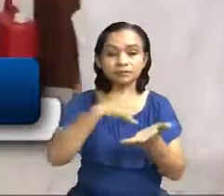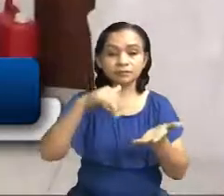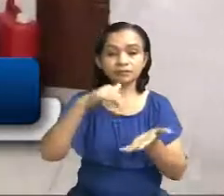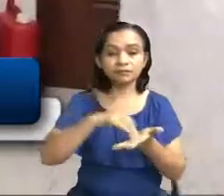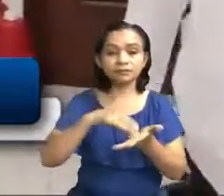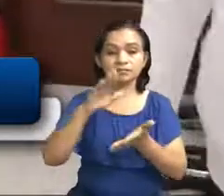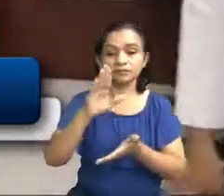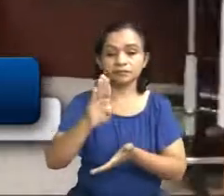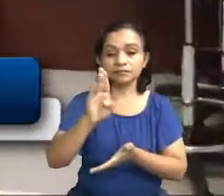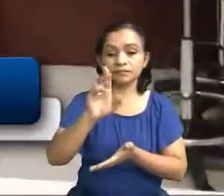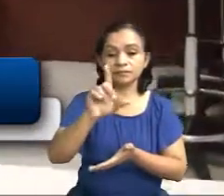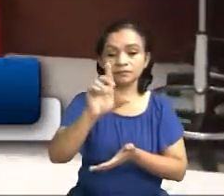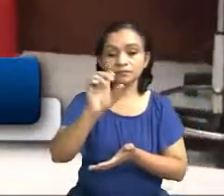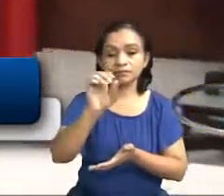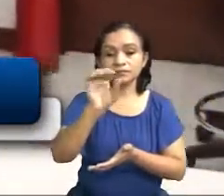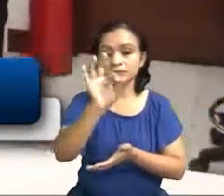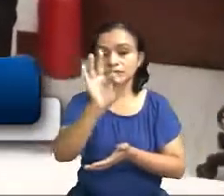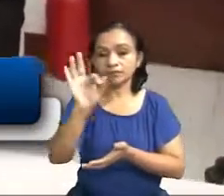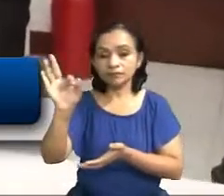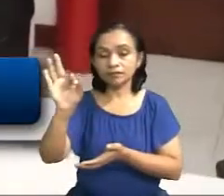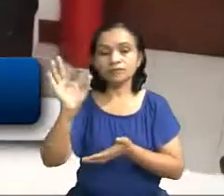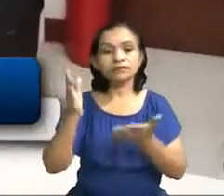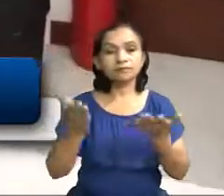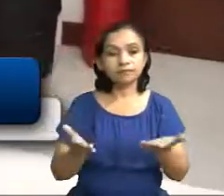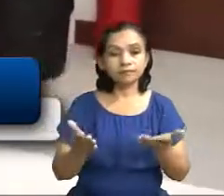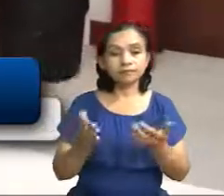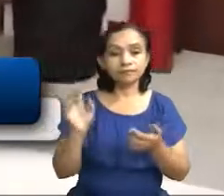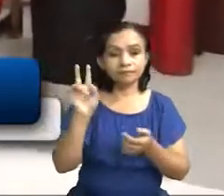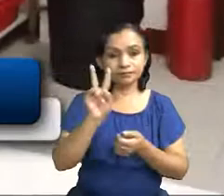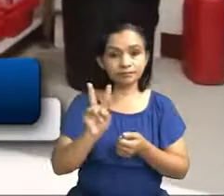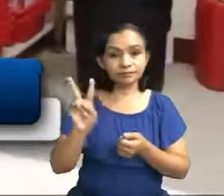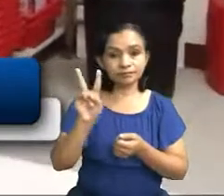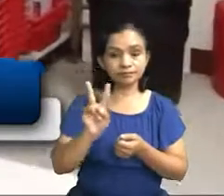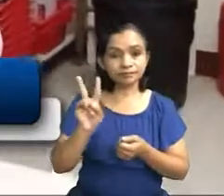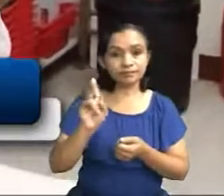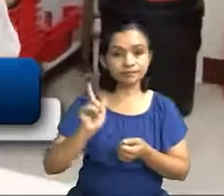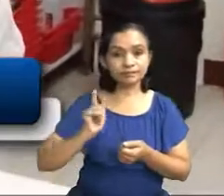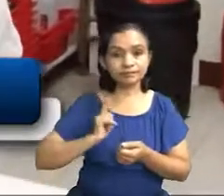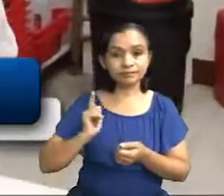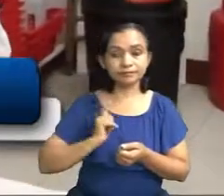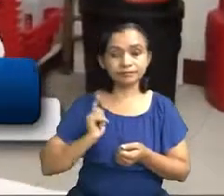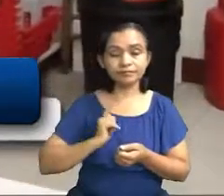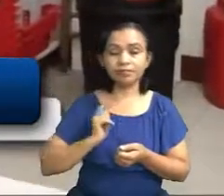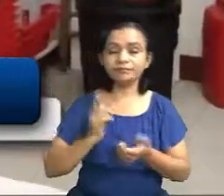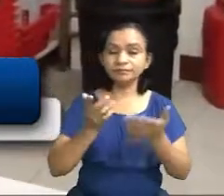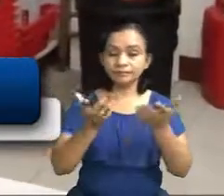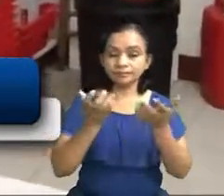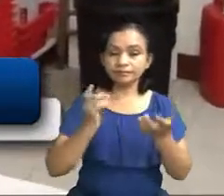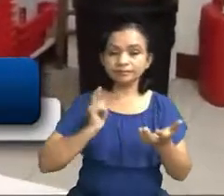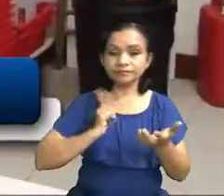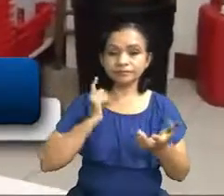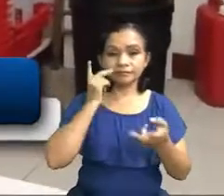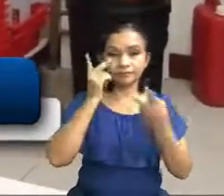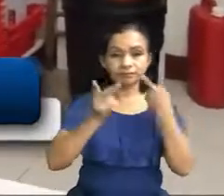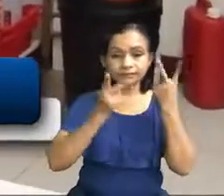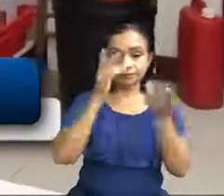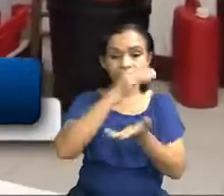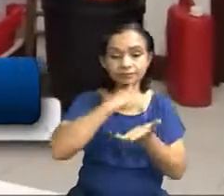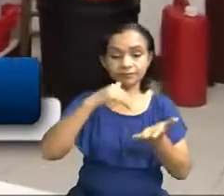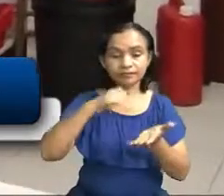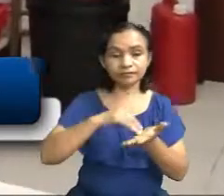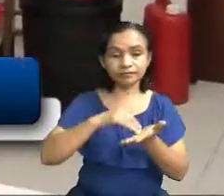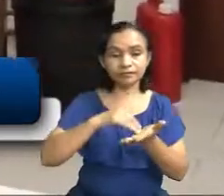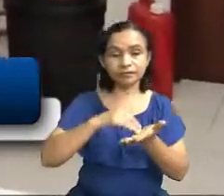Bluff, en esas zonas también. Para el día viernes tenemos programado visitar el Centro de Salud